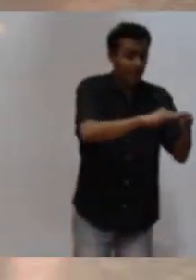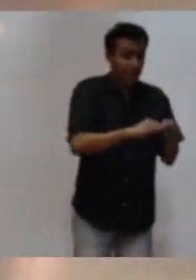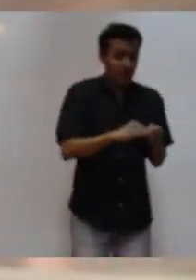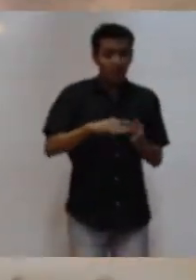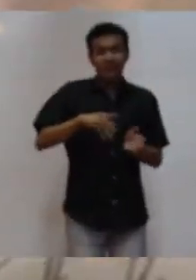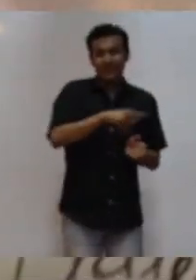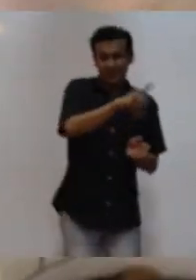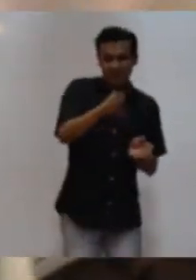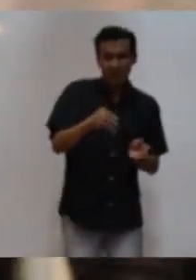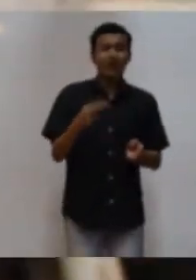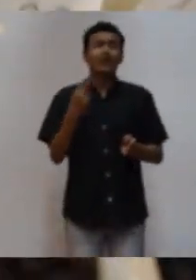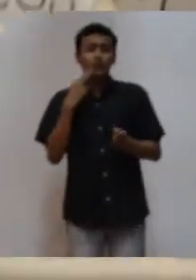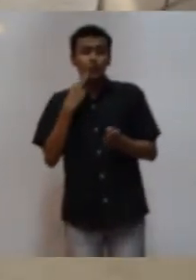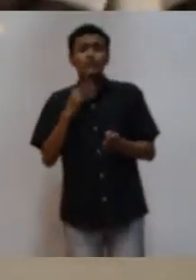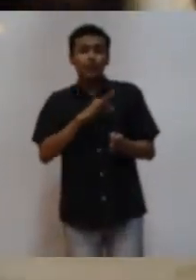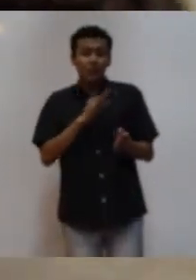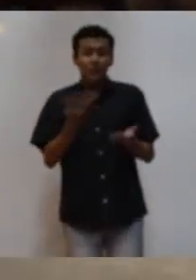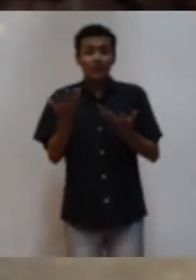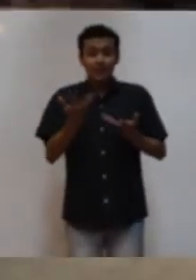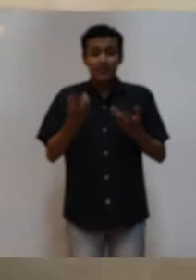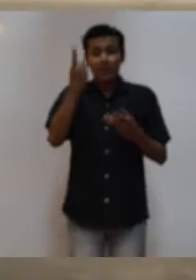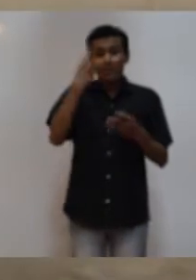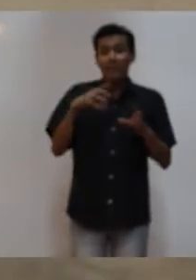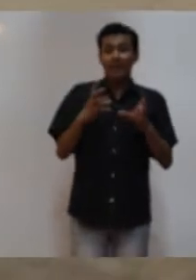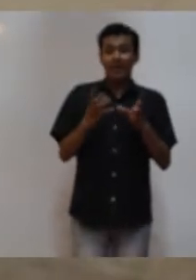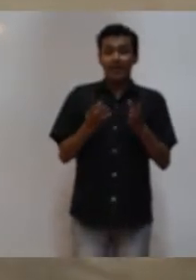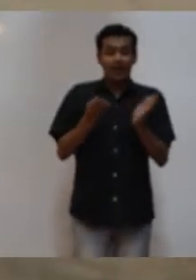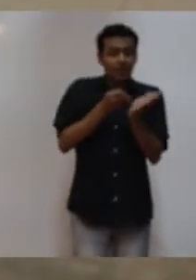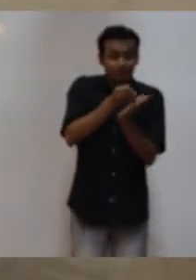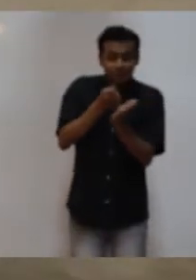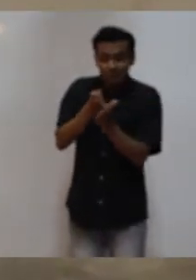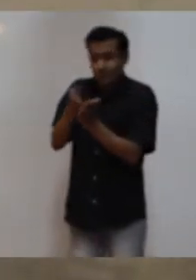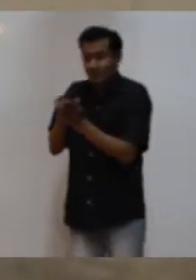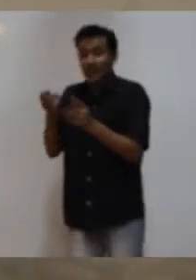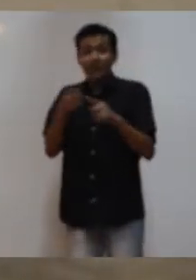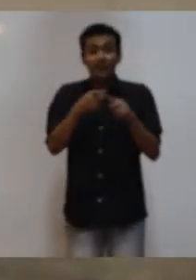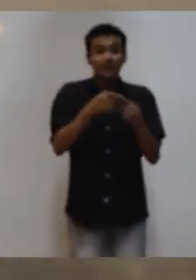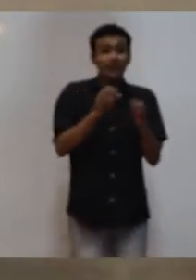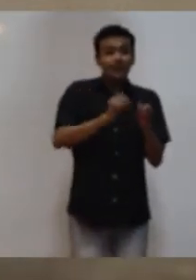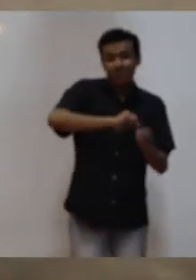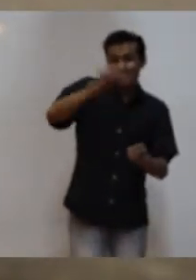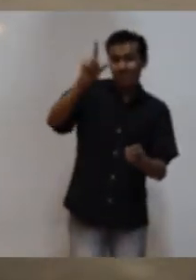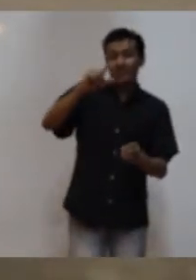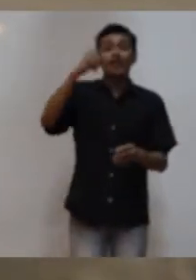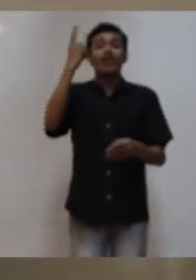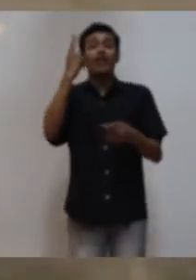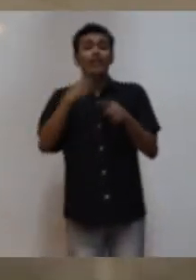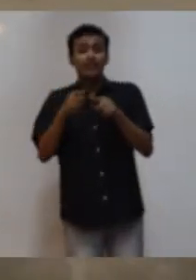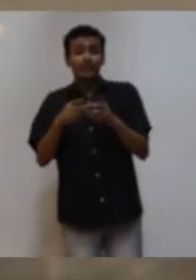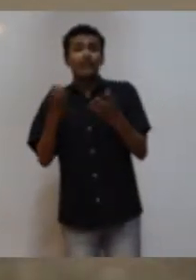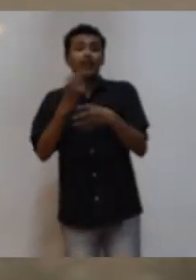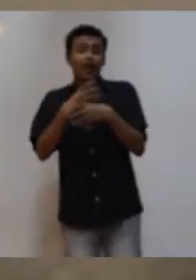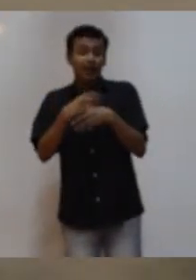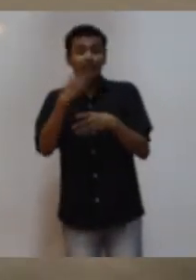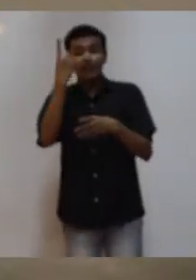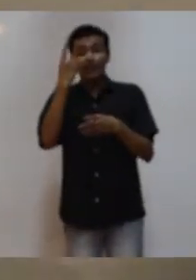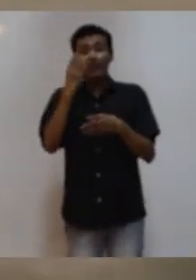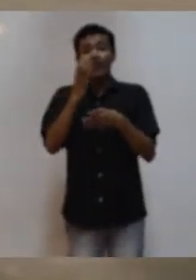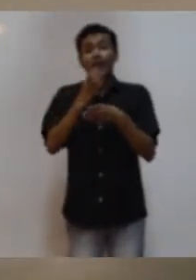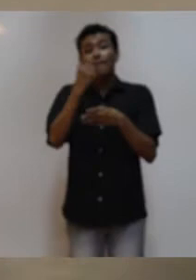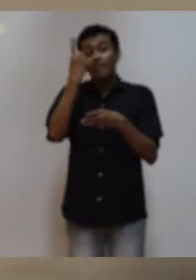este módulo nos permite dar una clasificación y calificación a las muestras de café y con ello